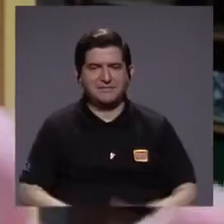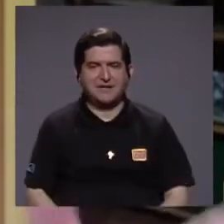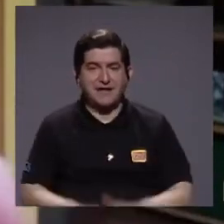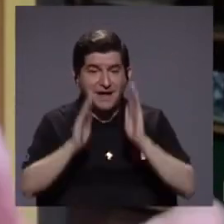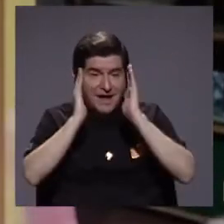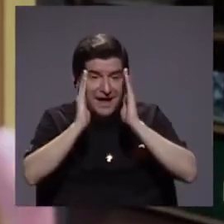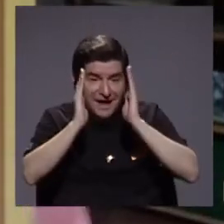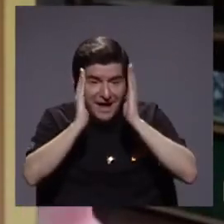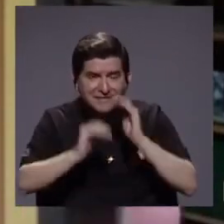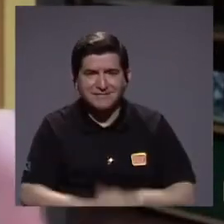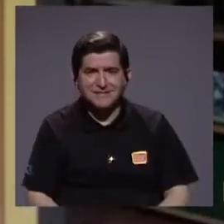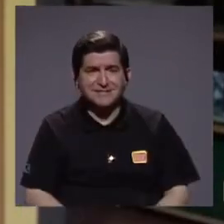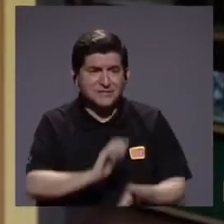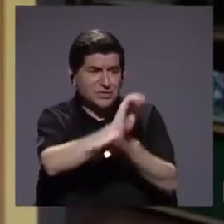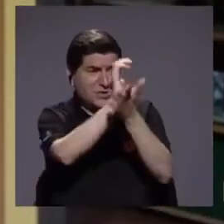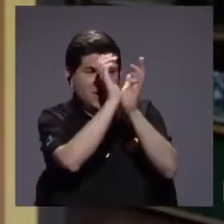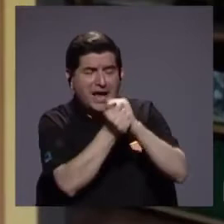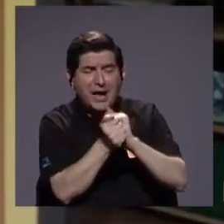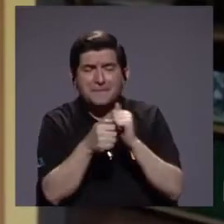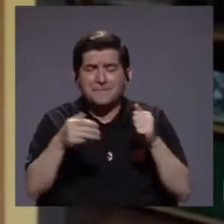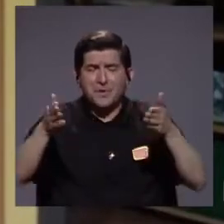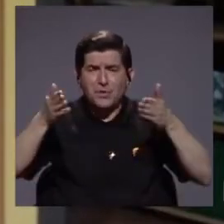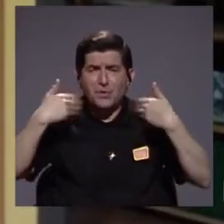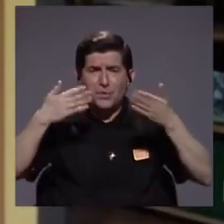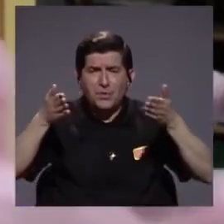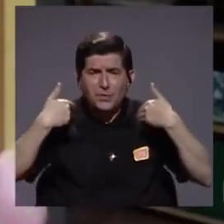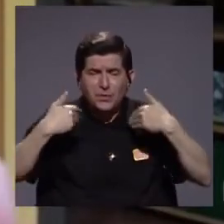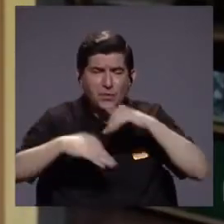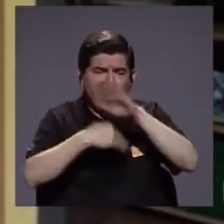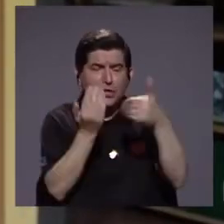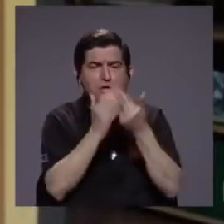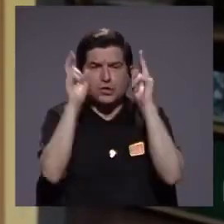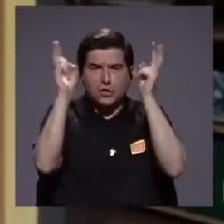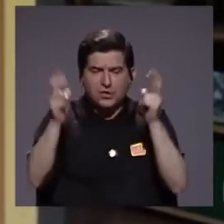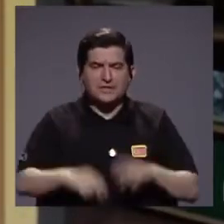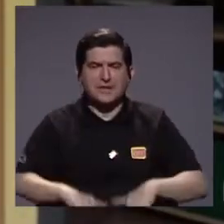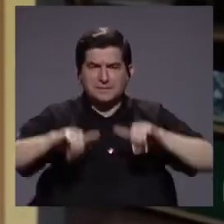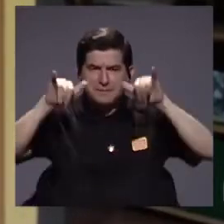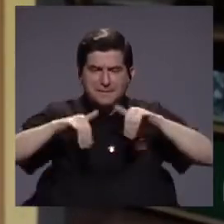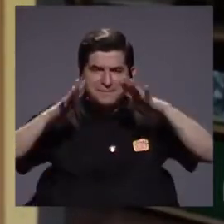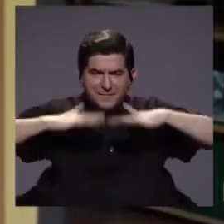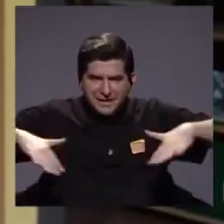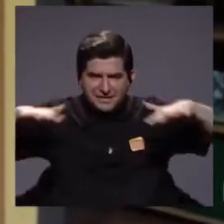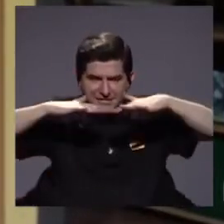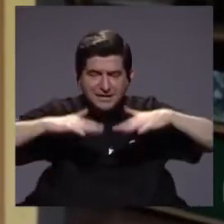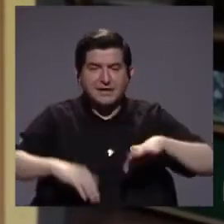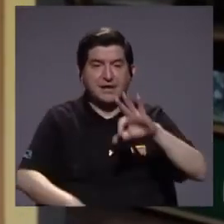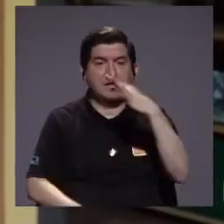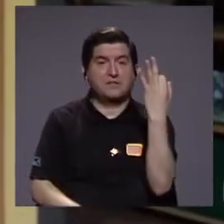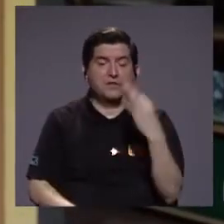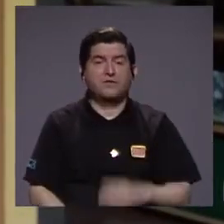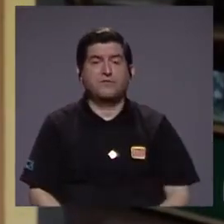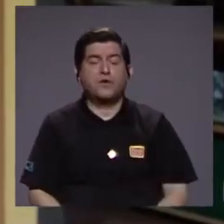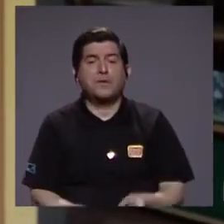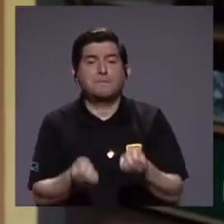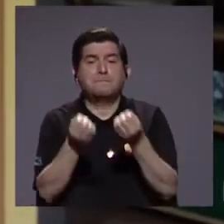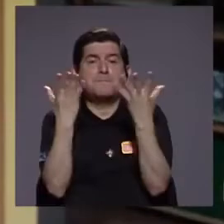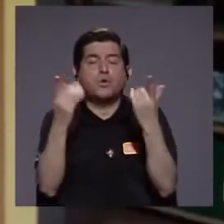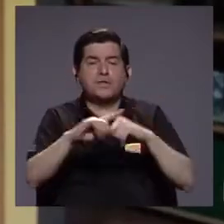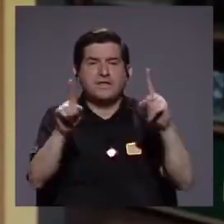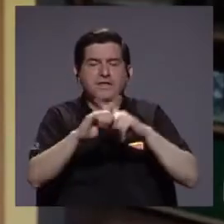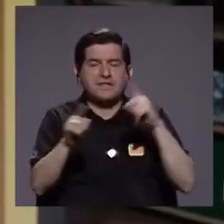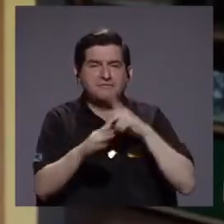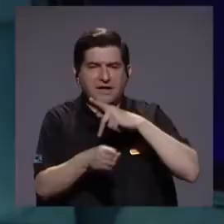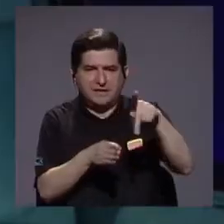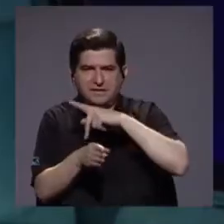atender el cambio climático y todo el tema de sostenibilidad ambiental de una forma multi e